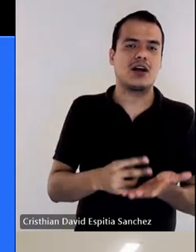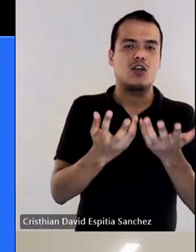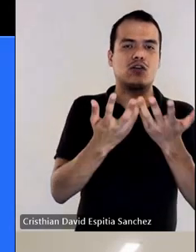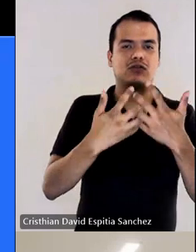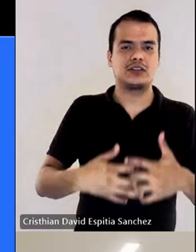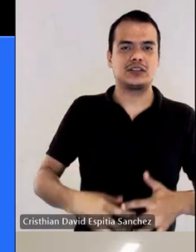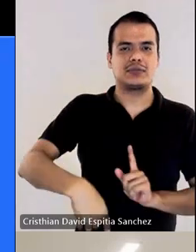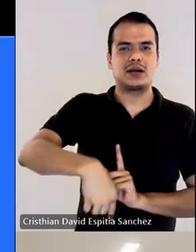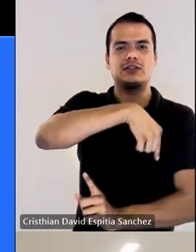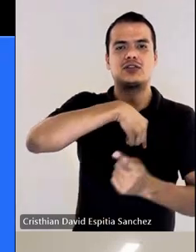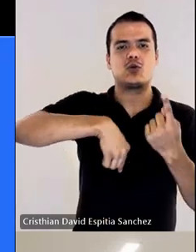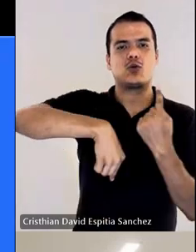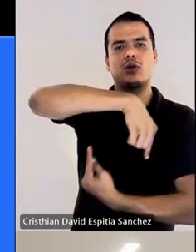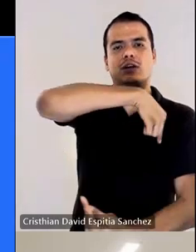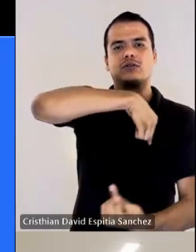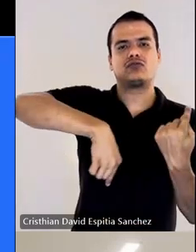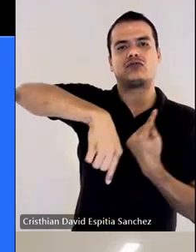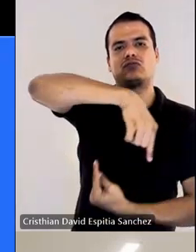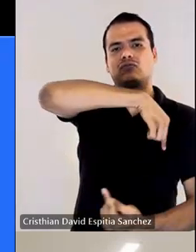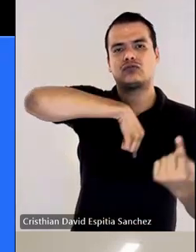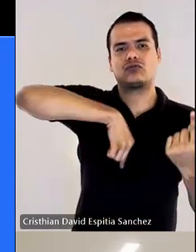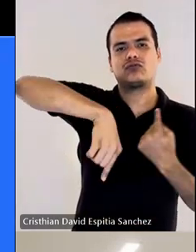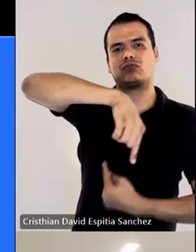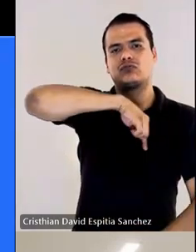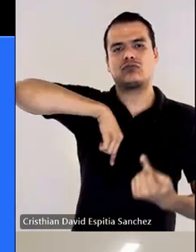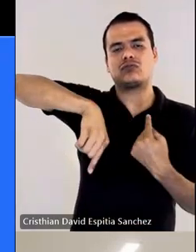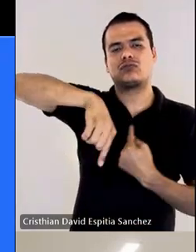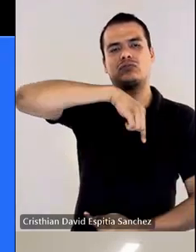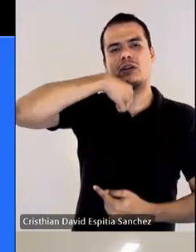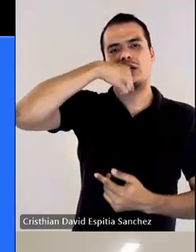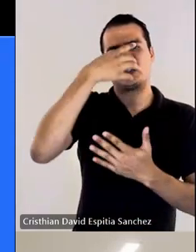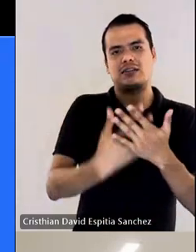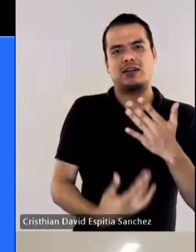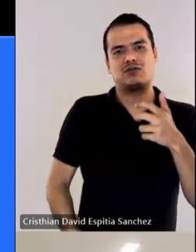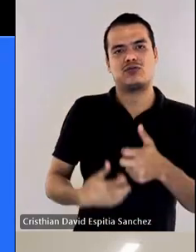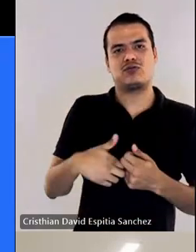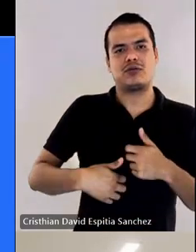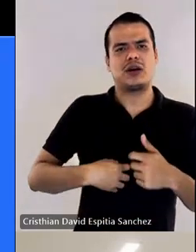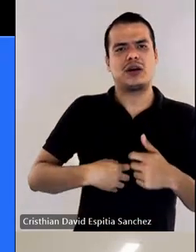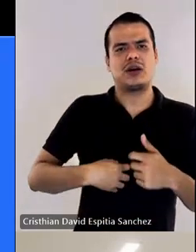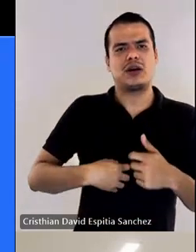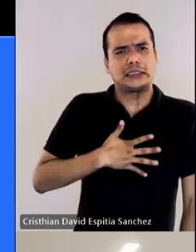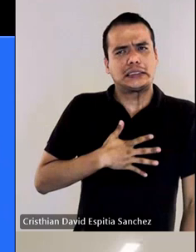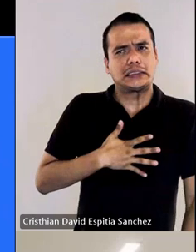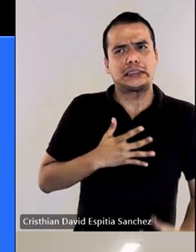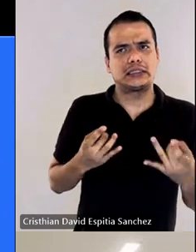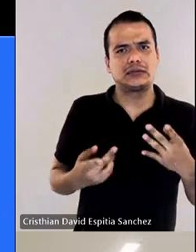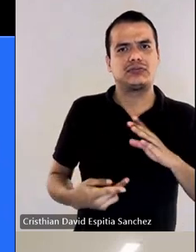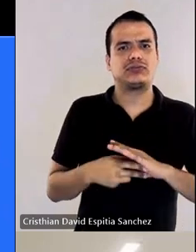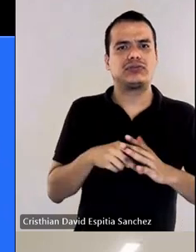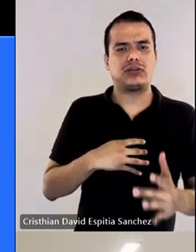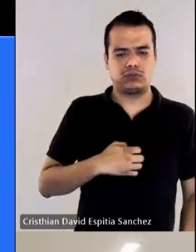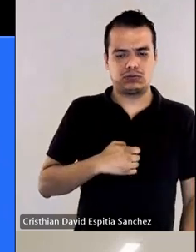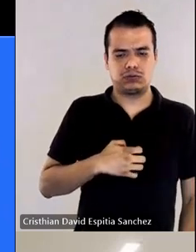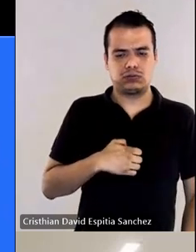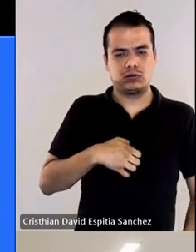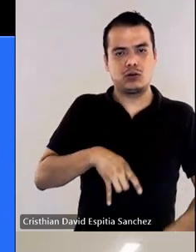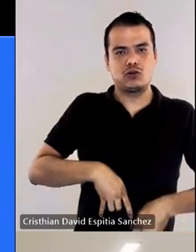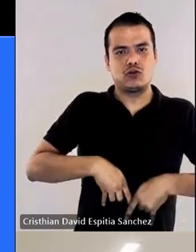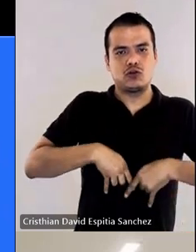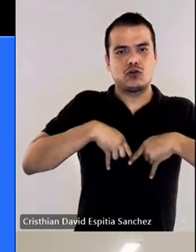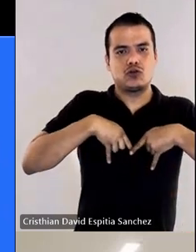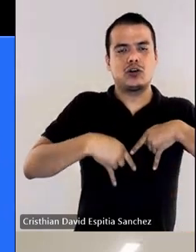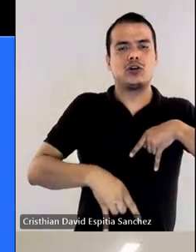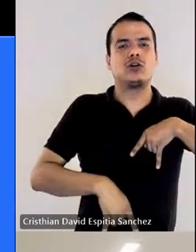la angina es un dolor que ocurre cuando no hay suficiente irrigación sanguínea al músculo cardíaco. Entonces,